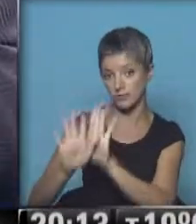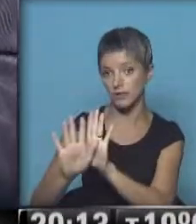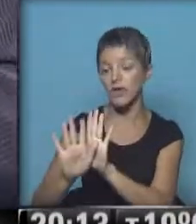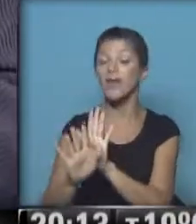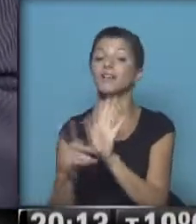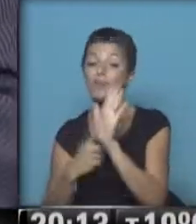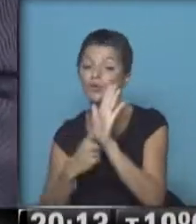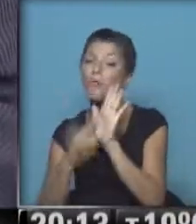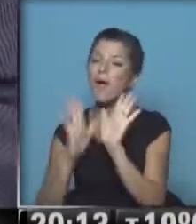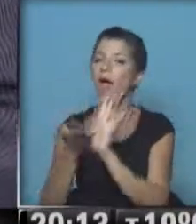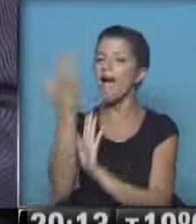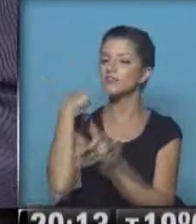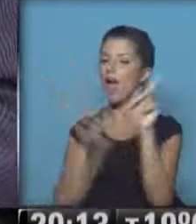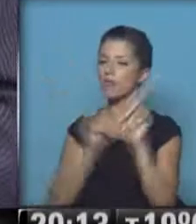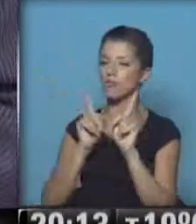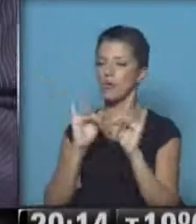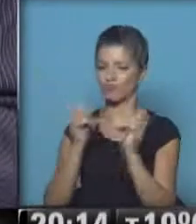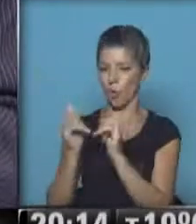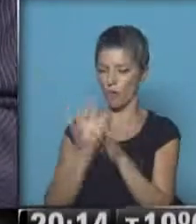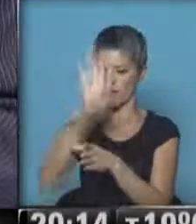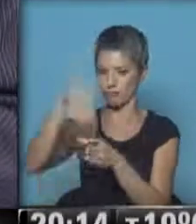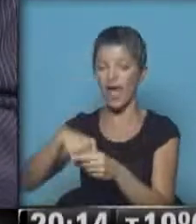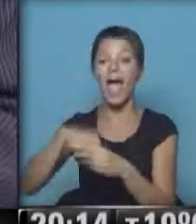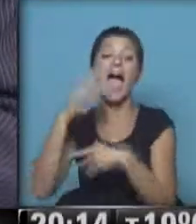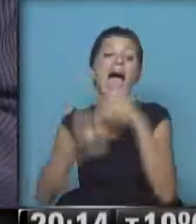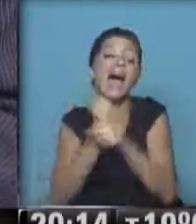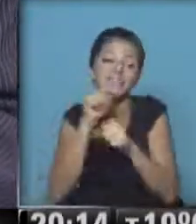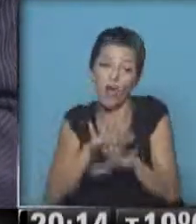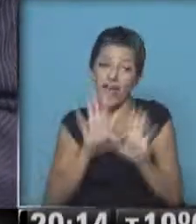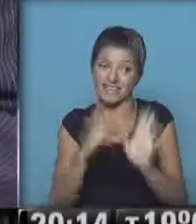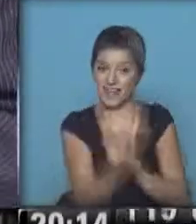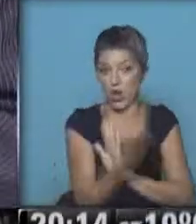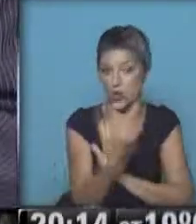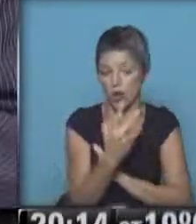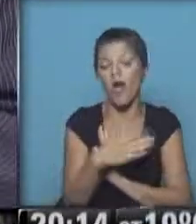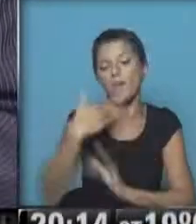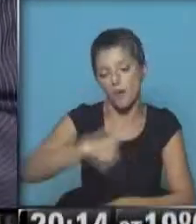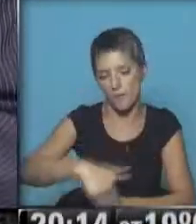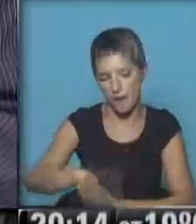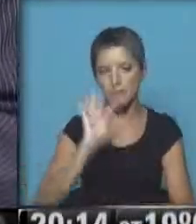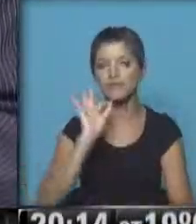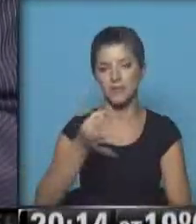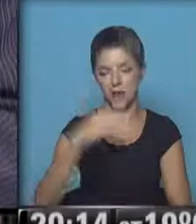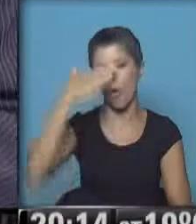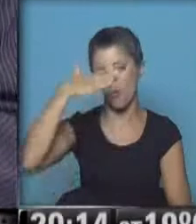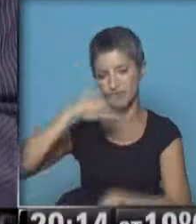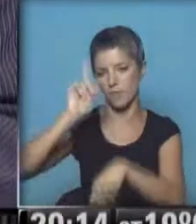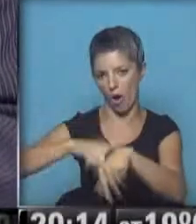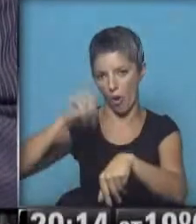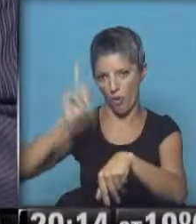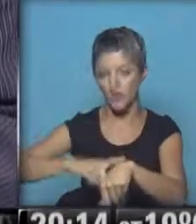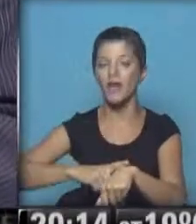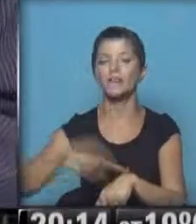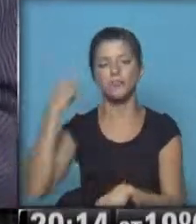pero que ayer tuvo algunos juveniles. Esto es por ahora. En definitiva, vamos a ver lo que ocurre en las últimas horas. No creo que